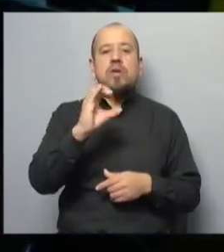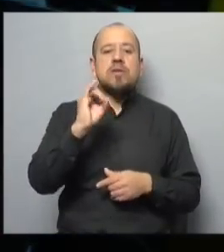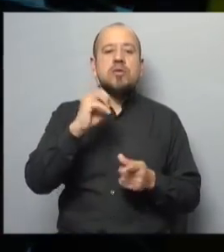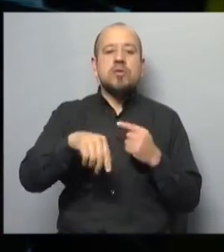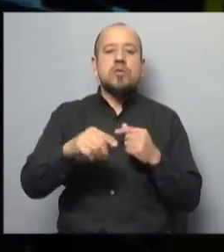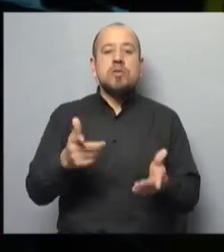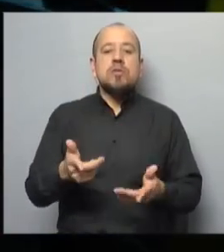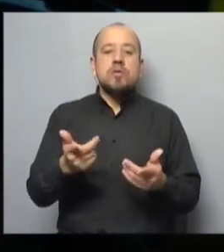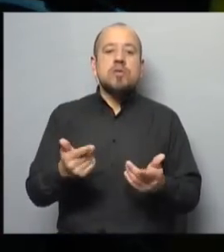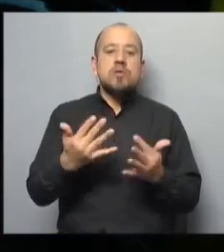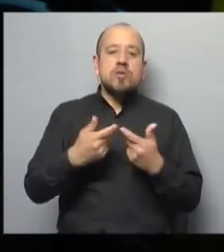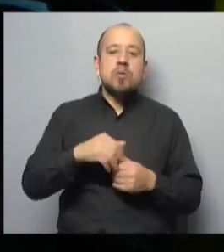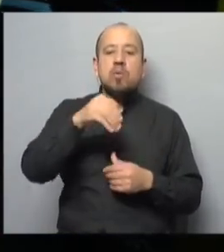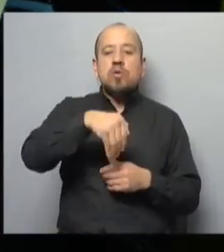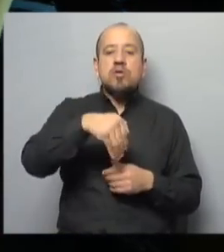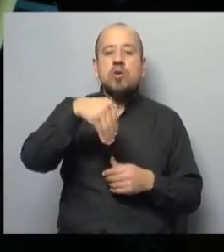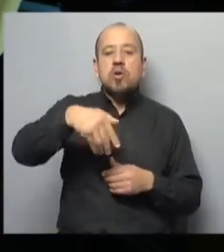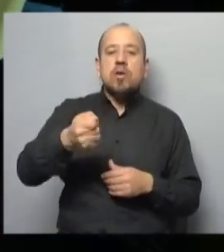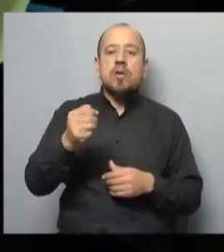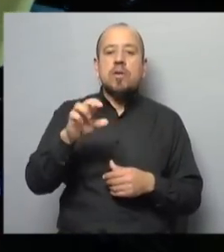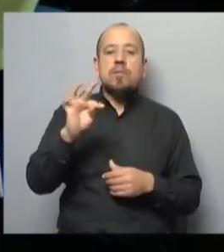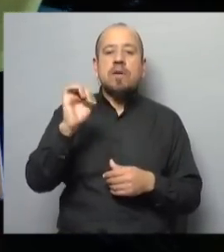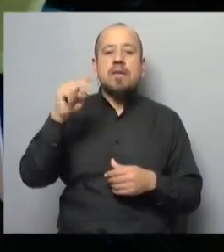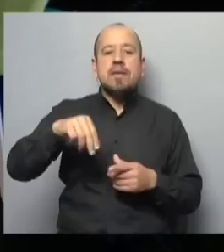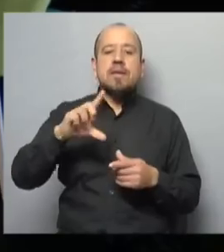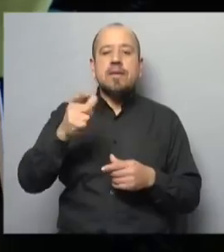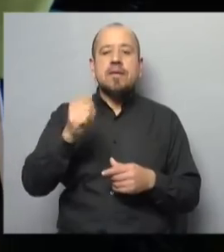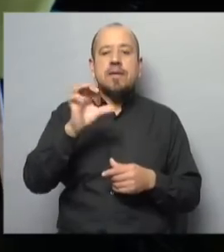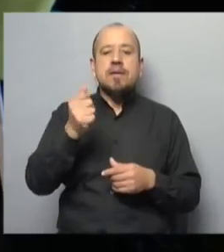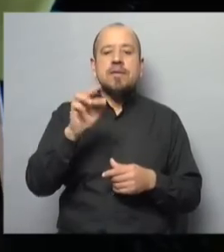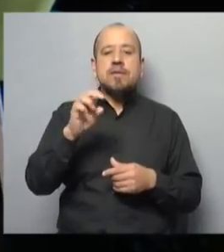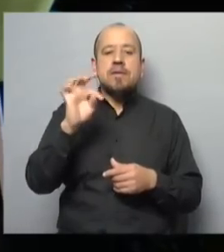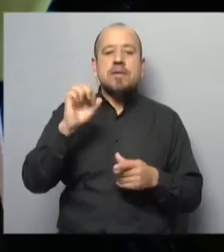ordenamos mauricio y la reina de martín lasarte por orden alfabético